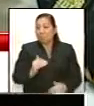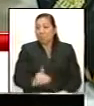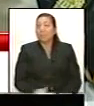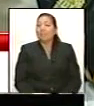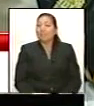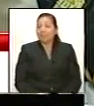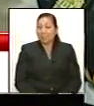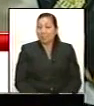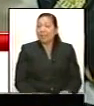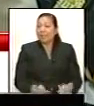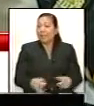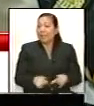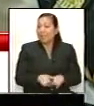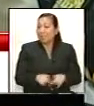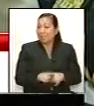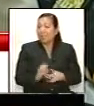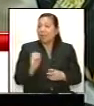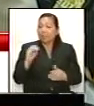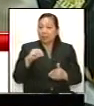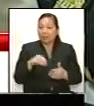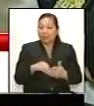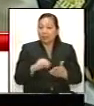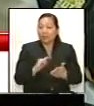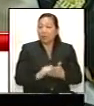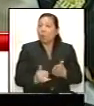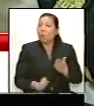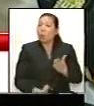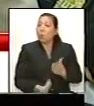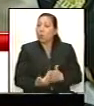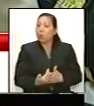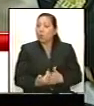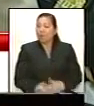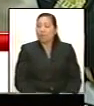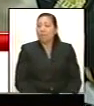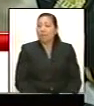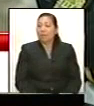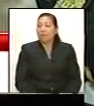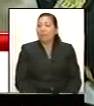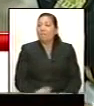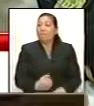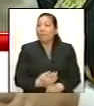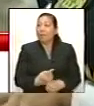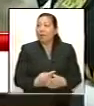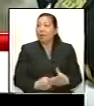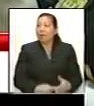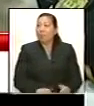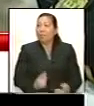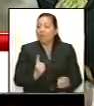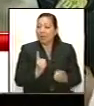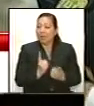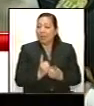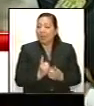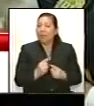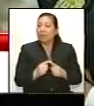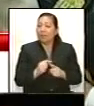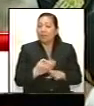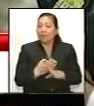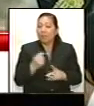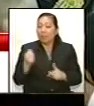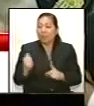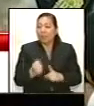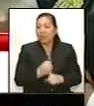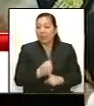Entonces esto también aporta a plantearnos nuevos maneras de poder enfrentar las diversas formas de